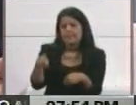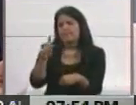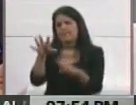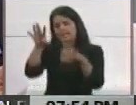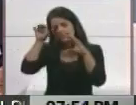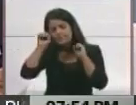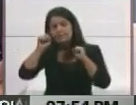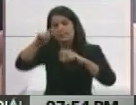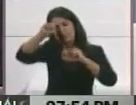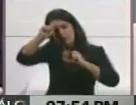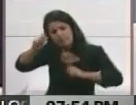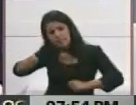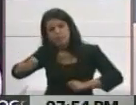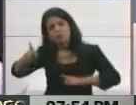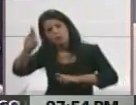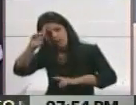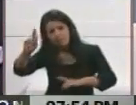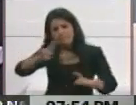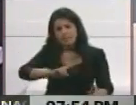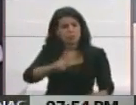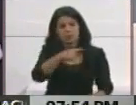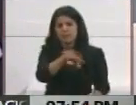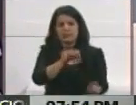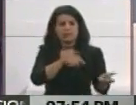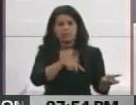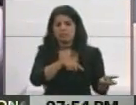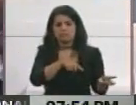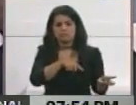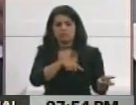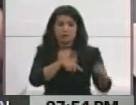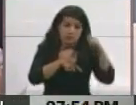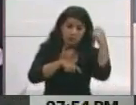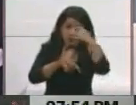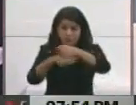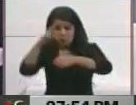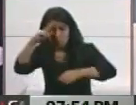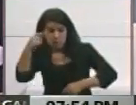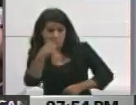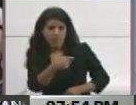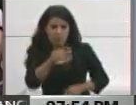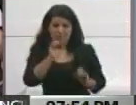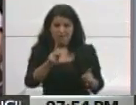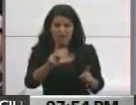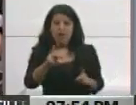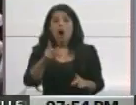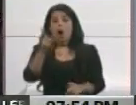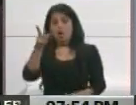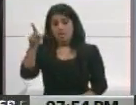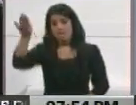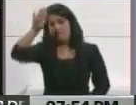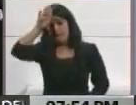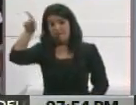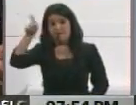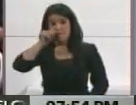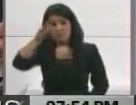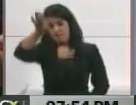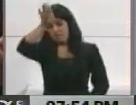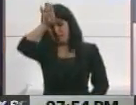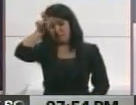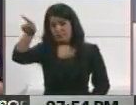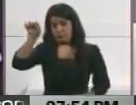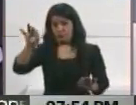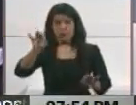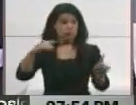reconocimiento mutuo porque al final bueno la intervención del Papa Francisco uno de los papas más